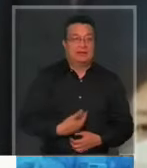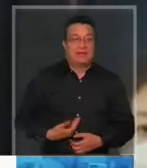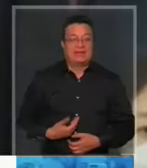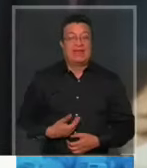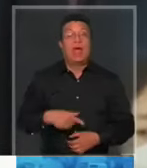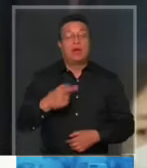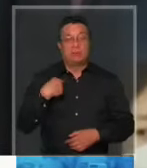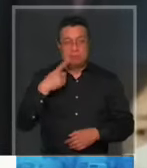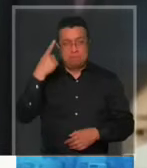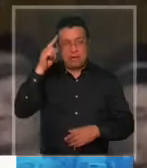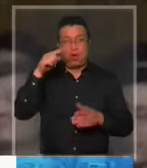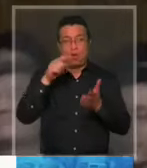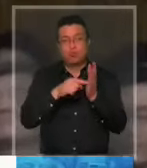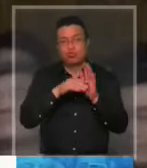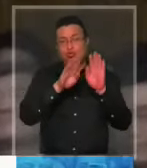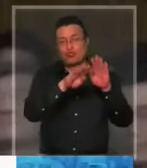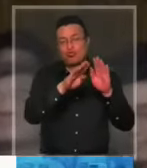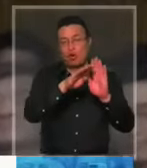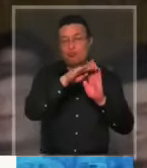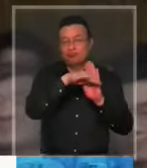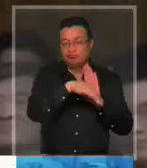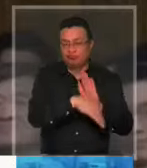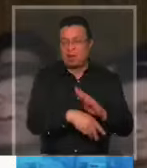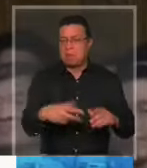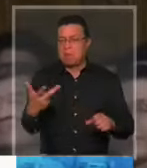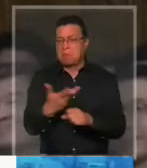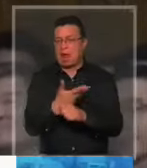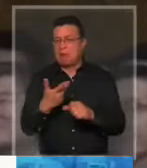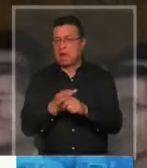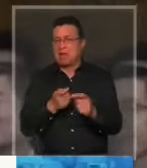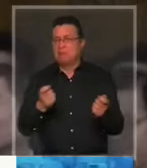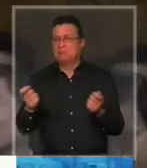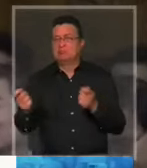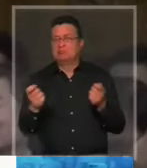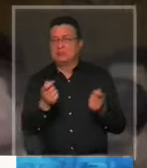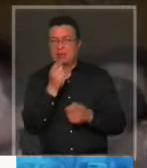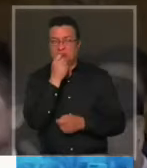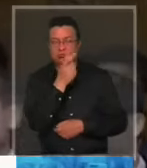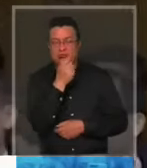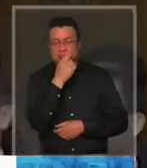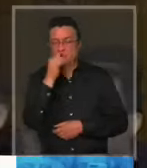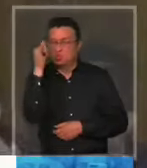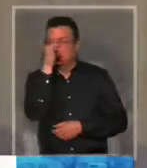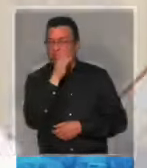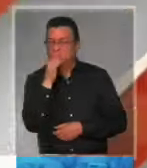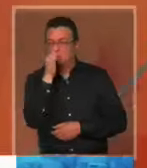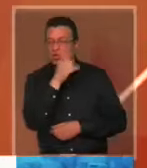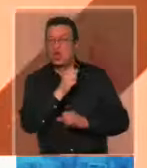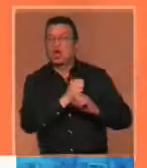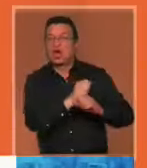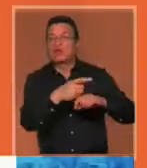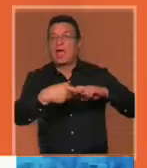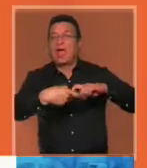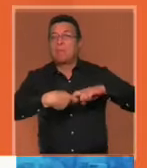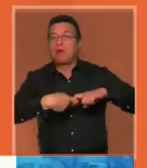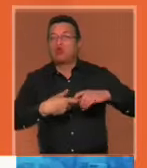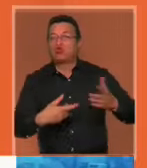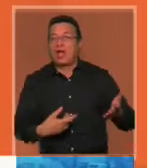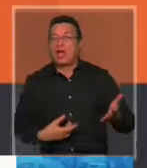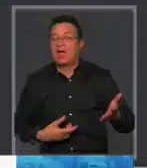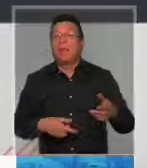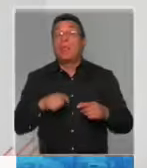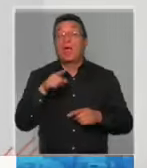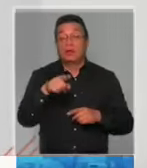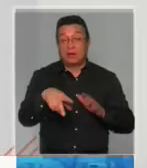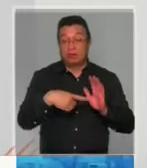ya venía en picada, acusado de malas gestiones de gobierno y acusaciones de corrupción contra su esposa. Desde que se